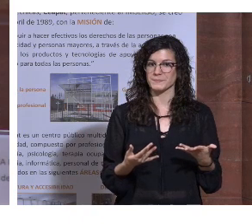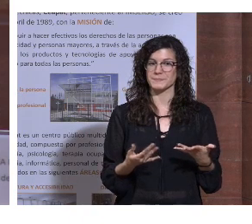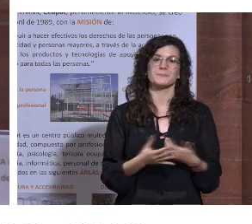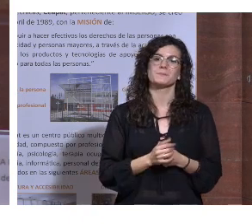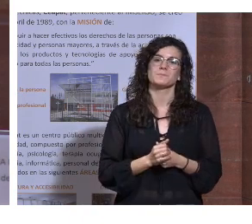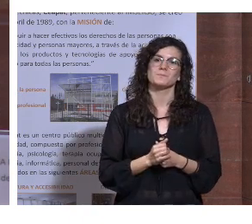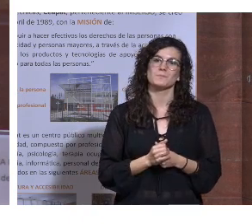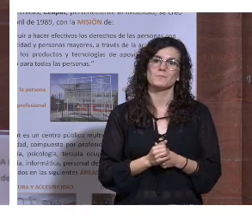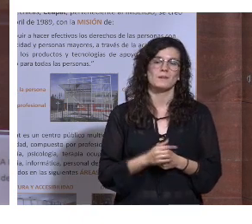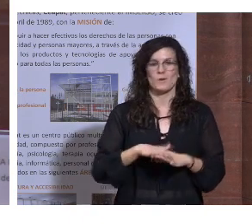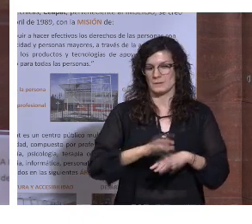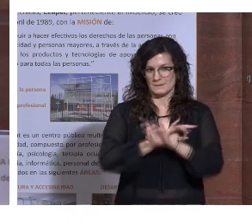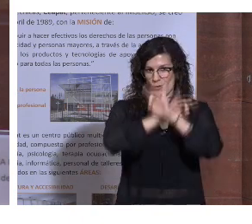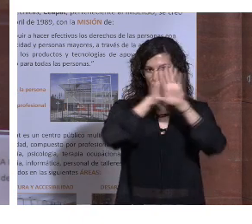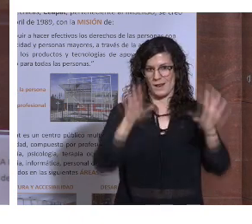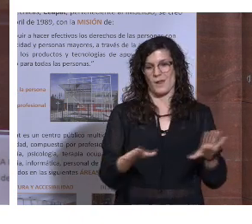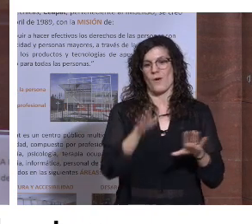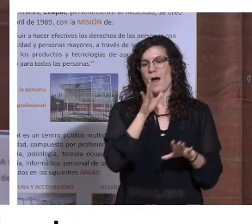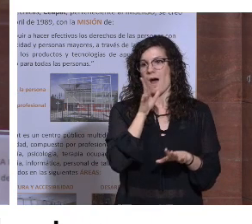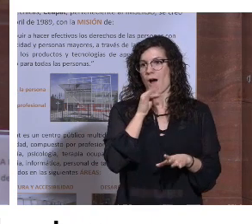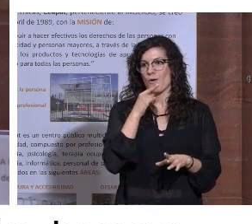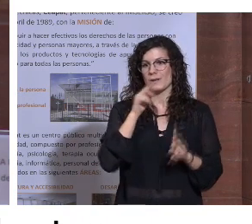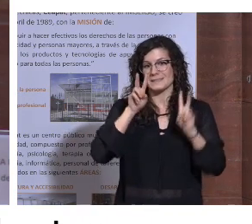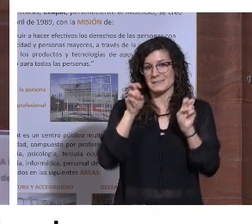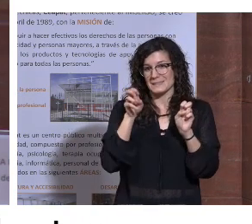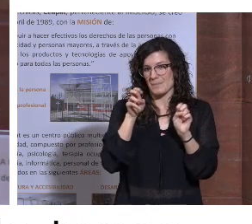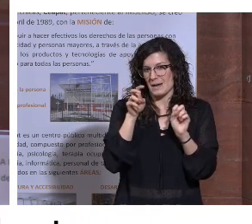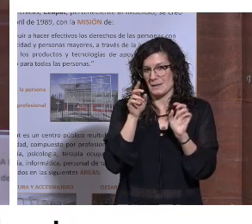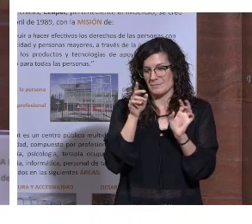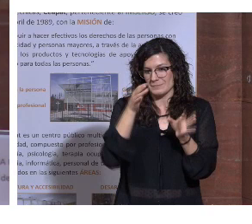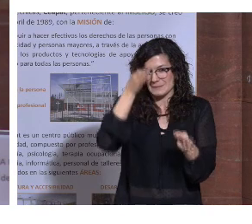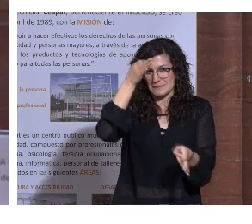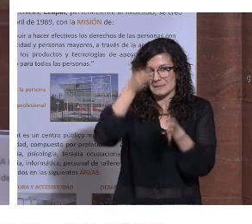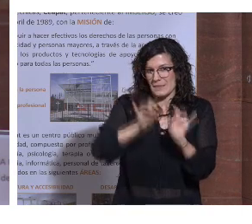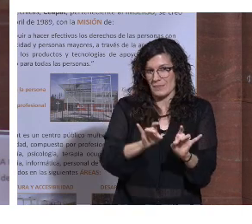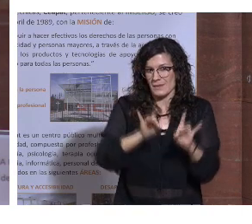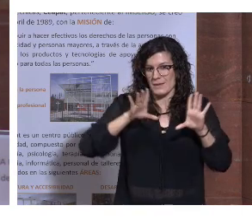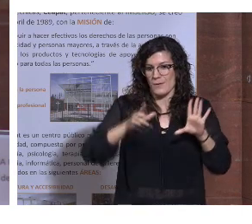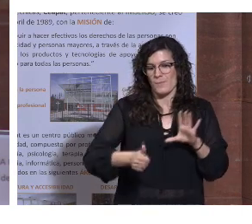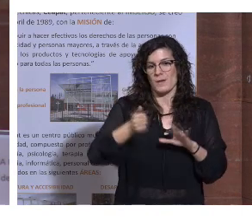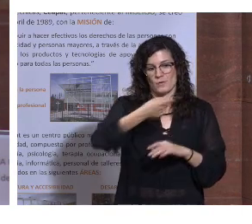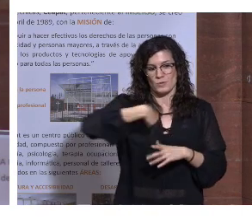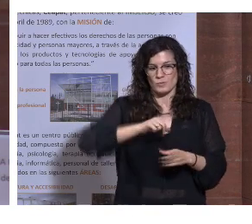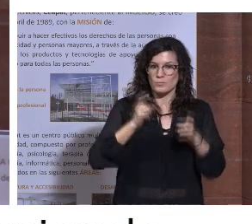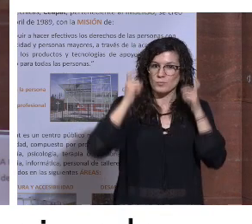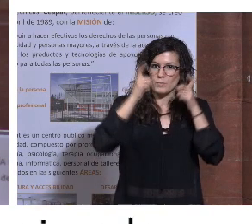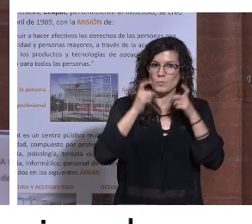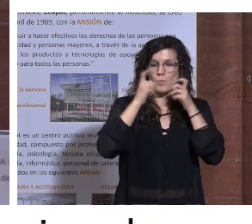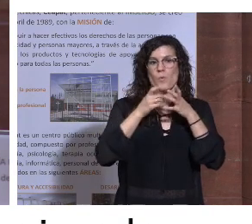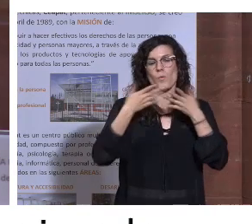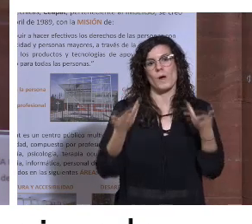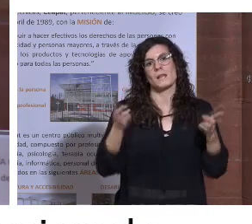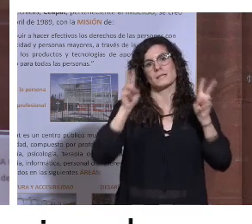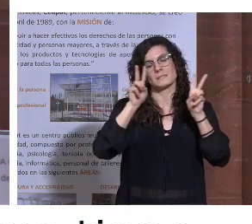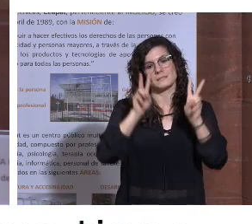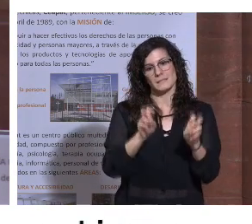Ahí sí que lo tengo claro. Ahora mismo el tema crítico para nosotros y en el que estamos poniendo muchísimo esfuerzo es todo lo que tiene que ver con el